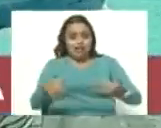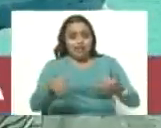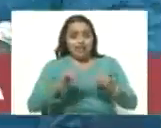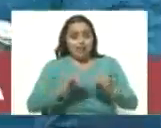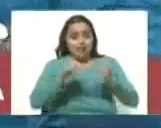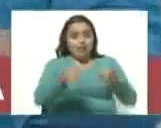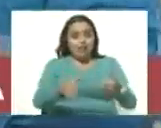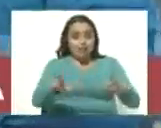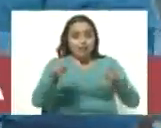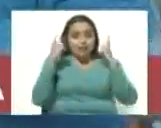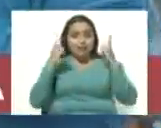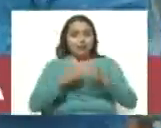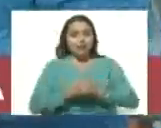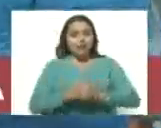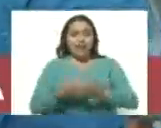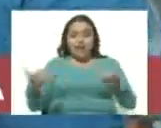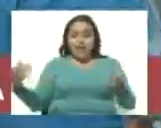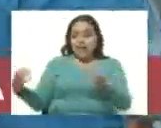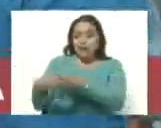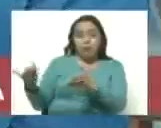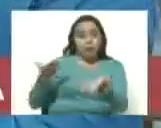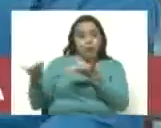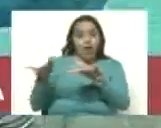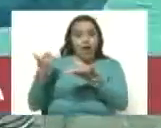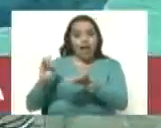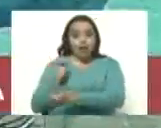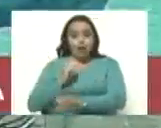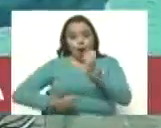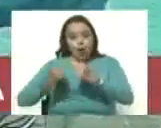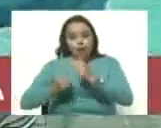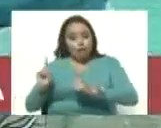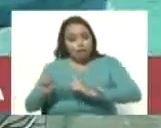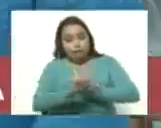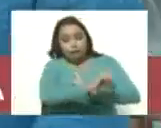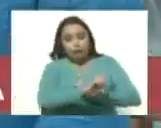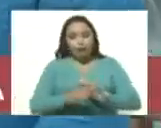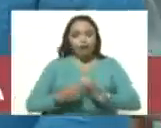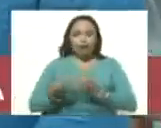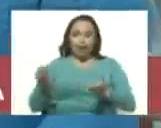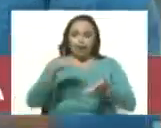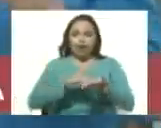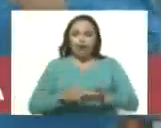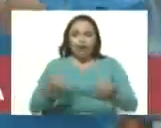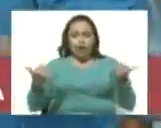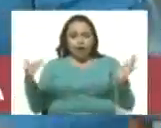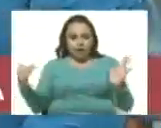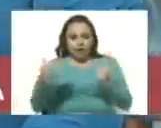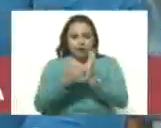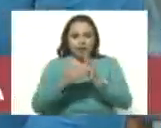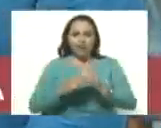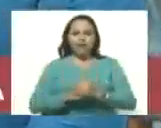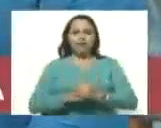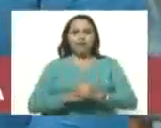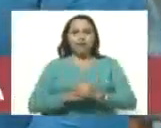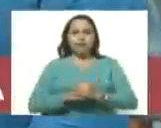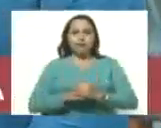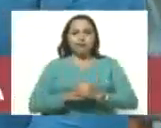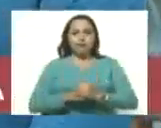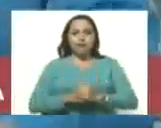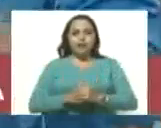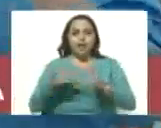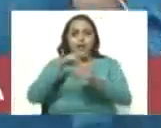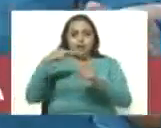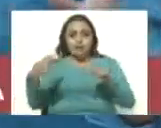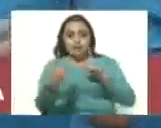protocolo está corriendo para llevárselo otra vez a una de las boletas vamos a ir una pausa vamos a ir a una pausa en nuestro programa